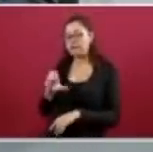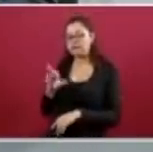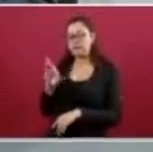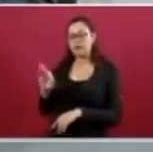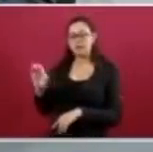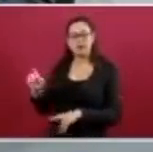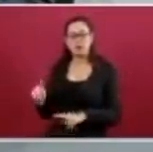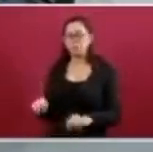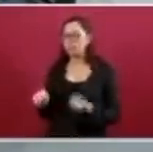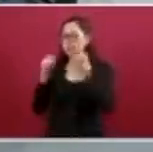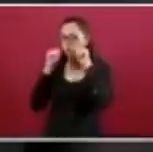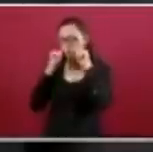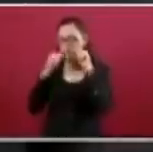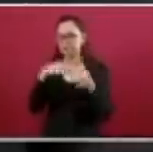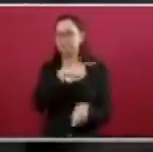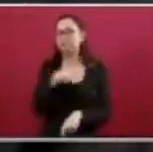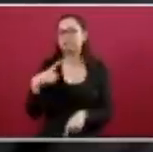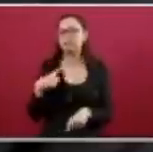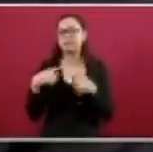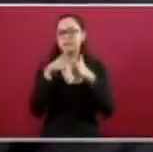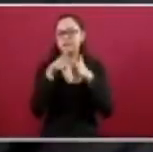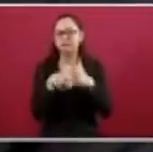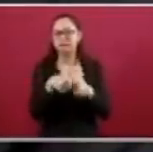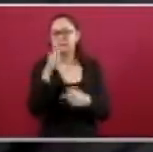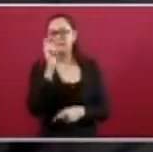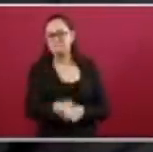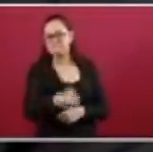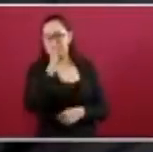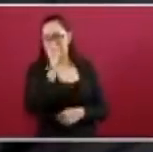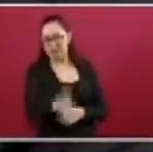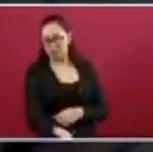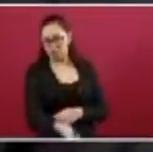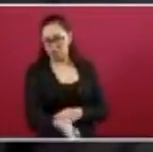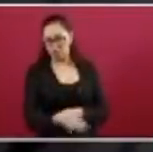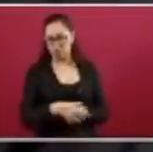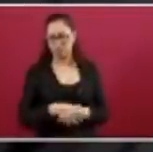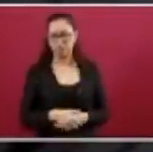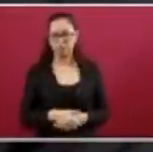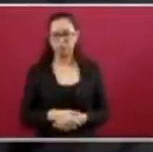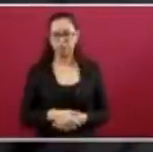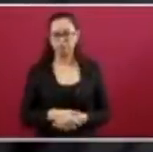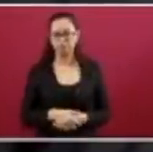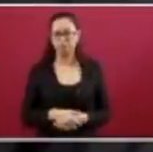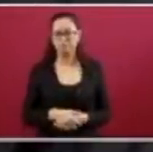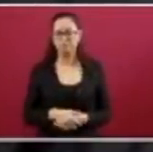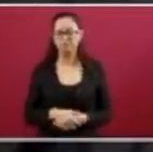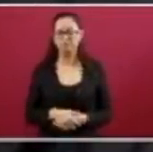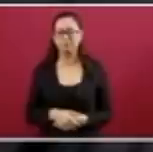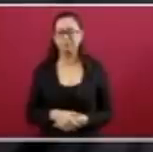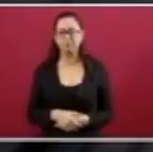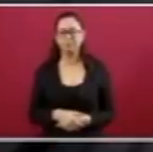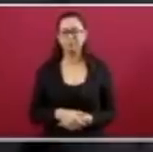recibiendo el gas sin recibirlo. Por el alquiler, ¿verdad?